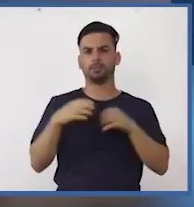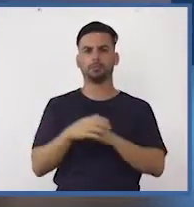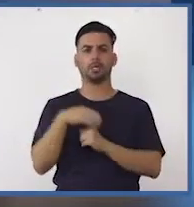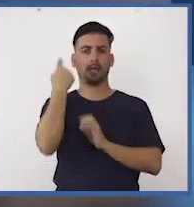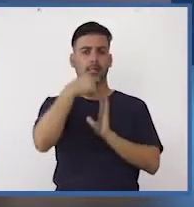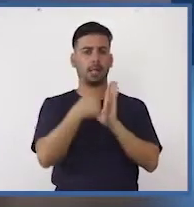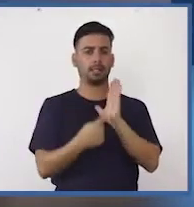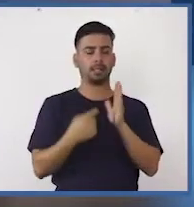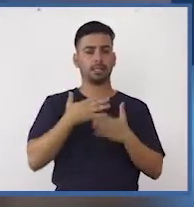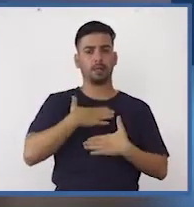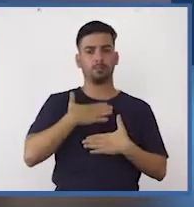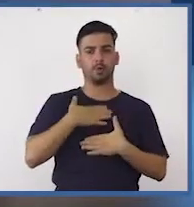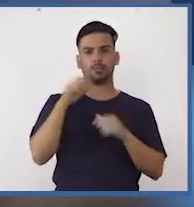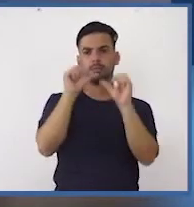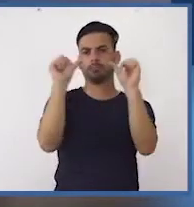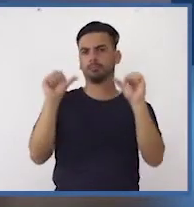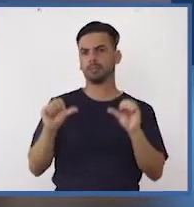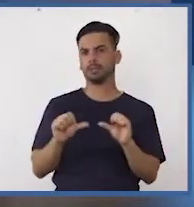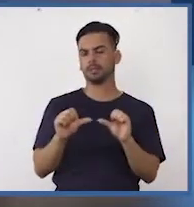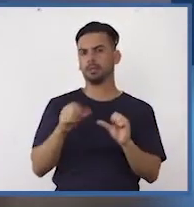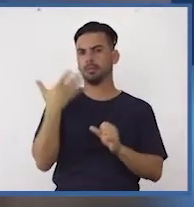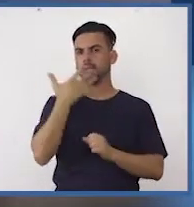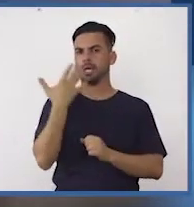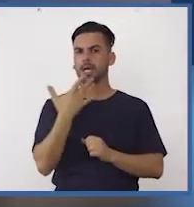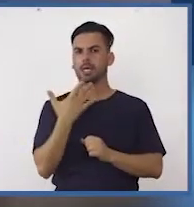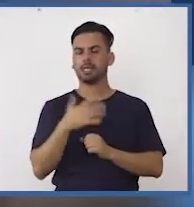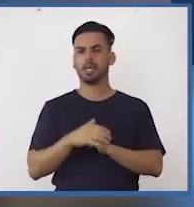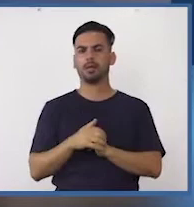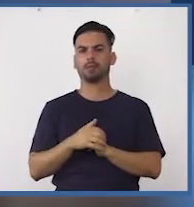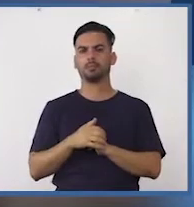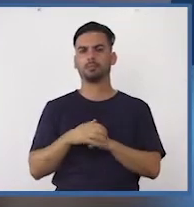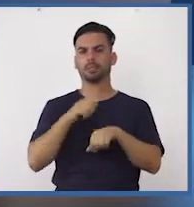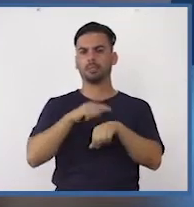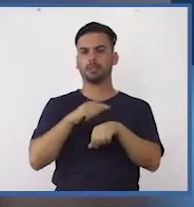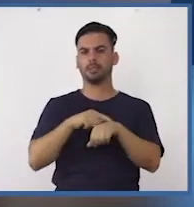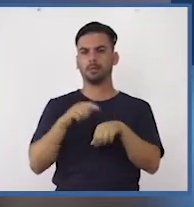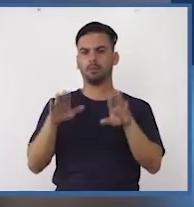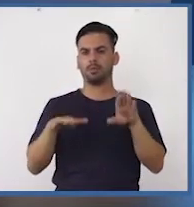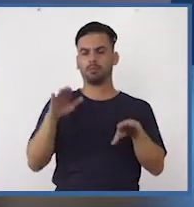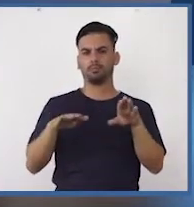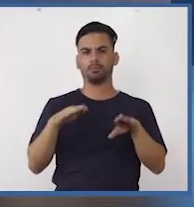propias del sistema y aquí vamos a tener en cuenta a la frecuencia y al periodo.